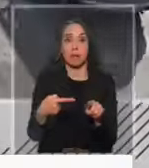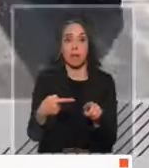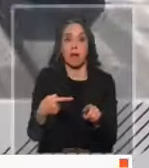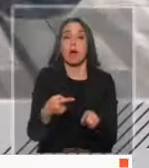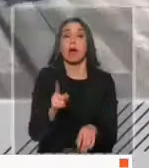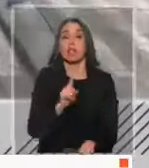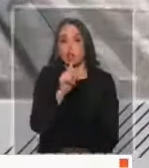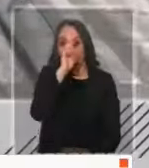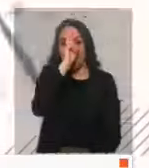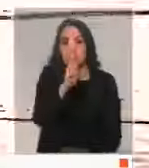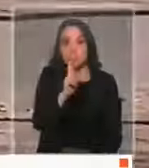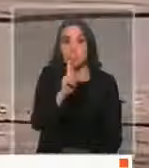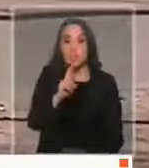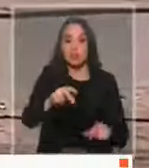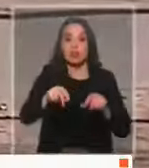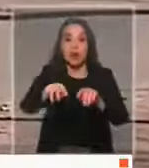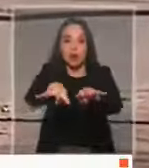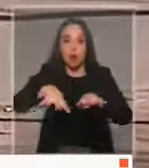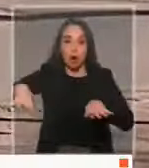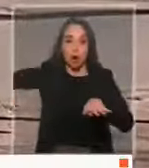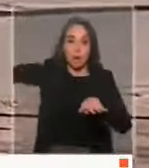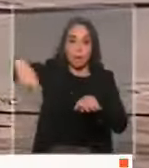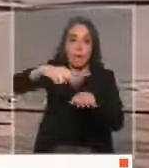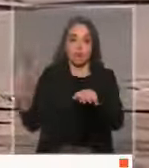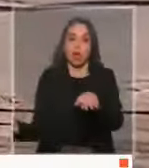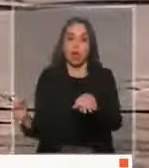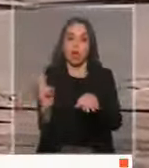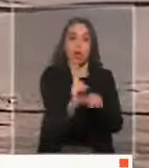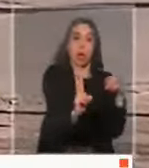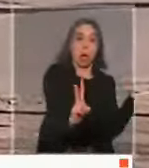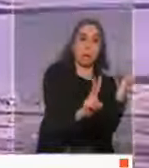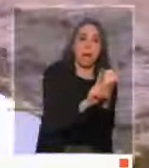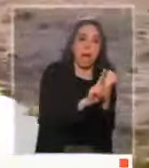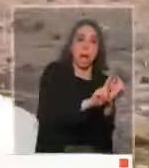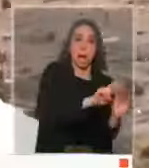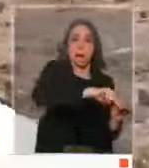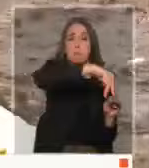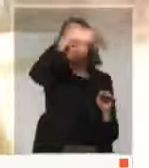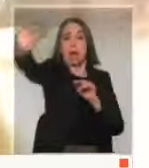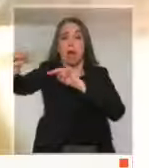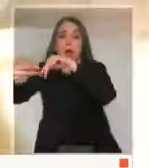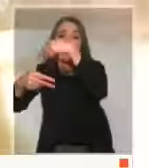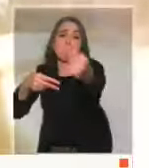respetaron el paso peatón y a las dos las hicieron volar un auto.